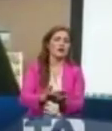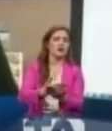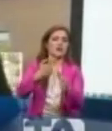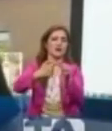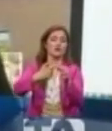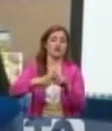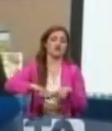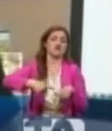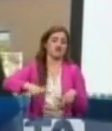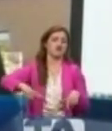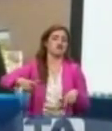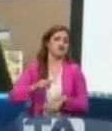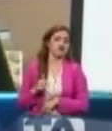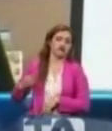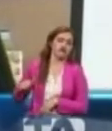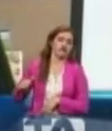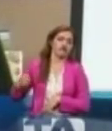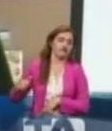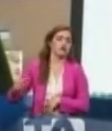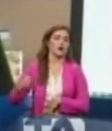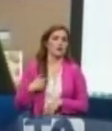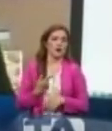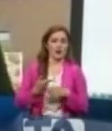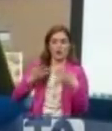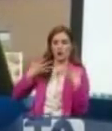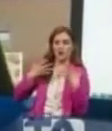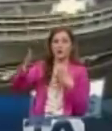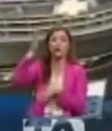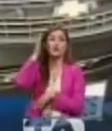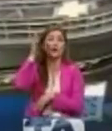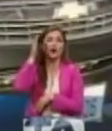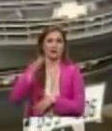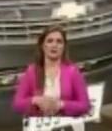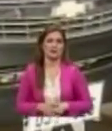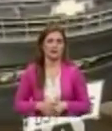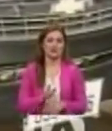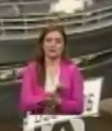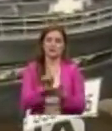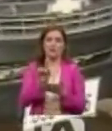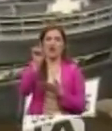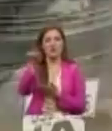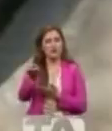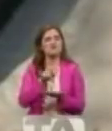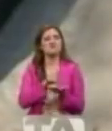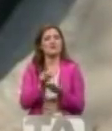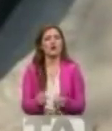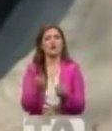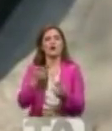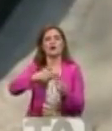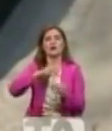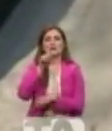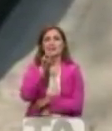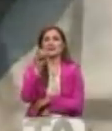bastante largos. En momentos hemos tenido que irnos de aquí de Guayaquil a Tulcán. Por semana, cada una de las camionetas se tanquea